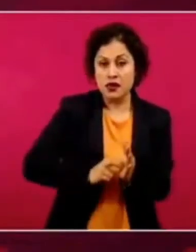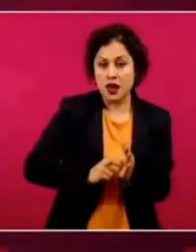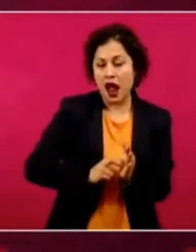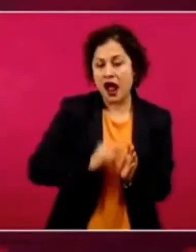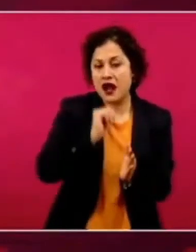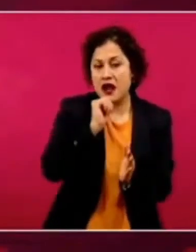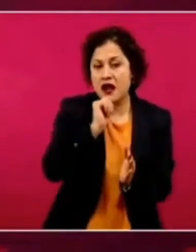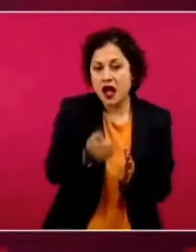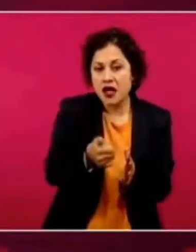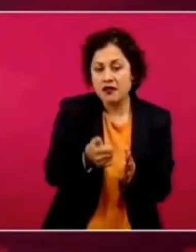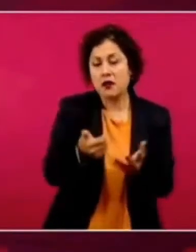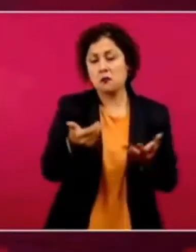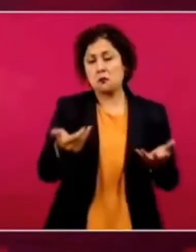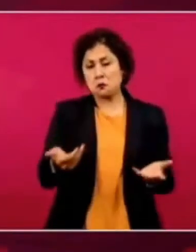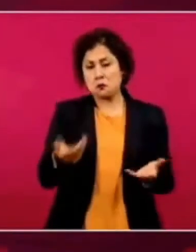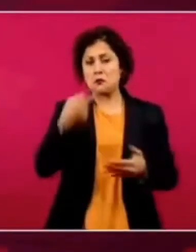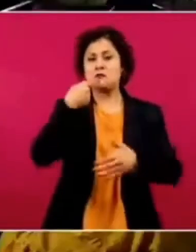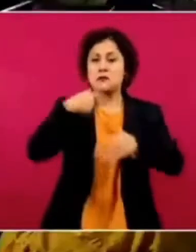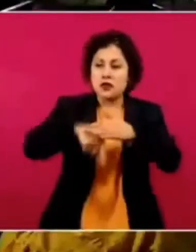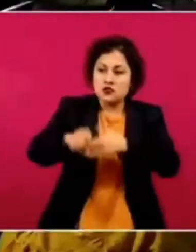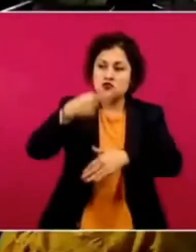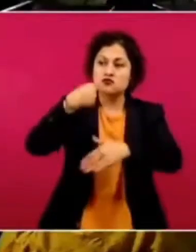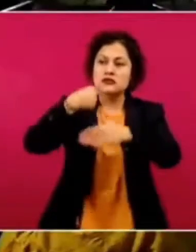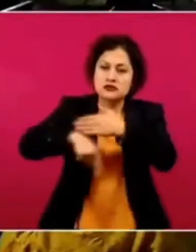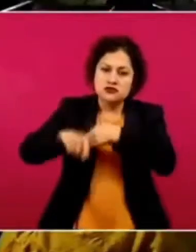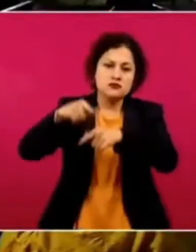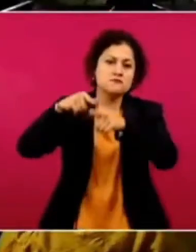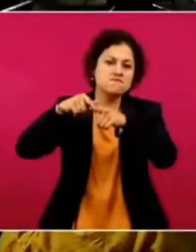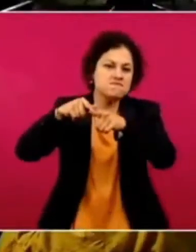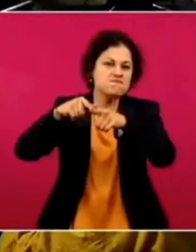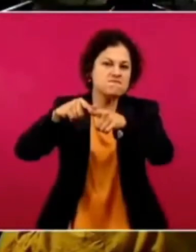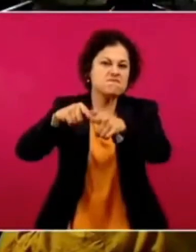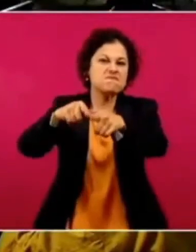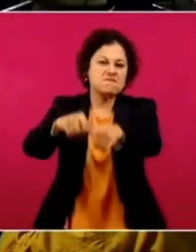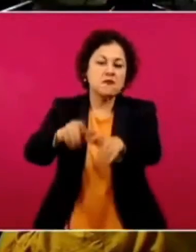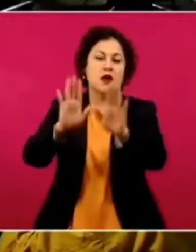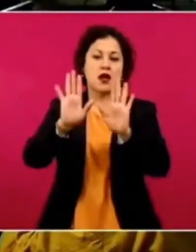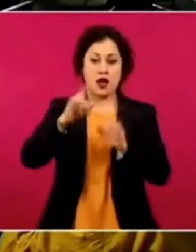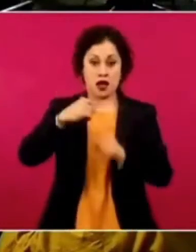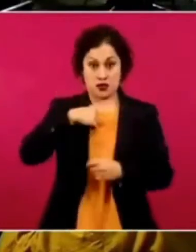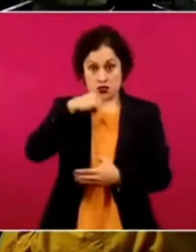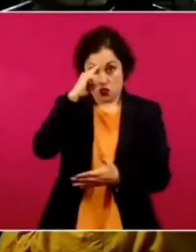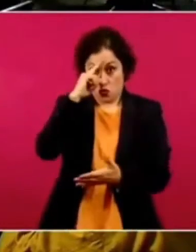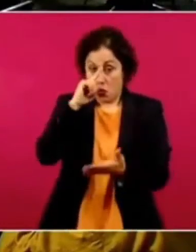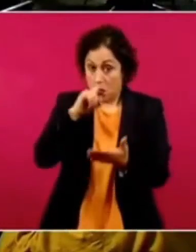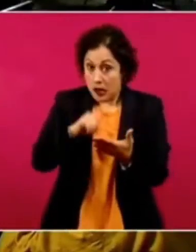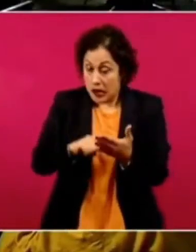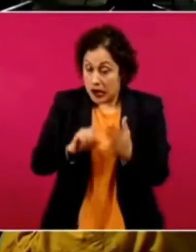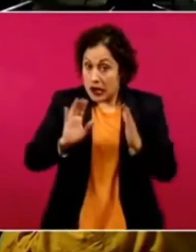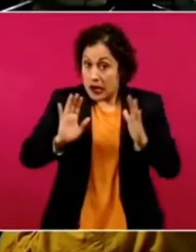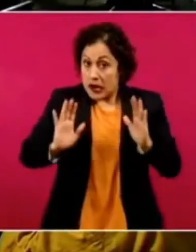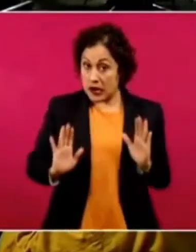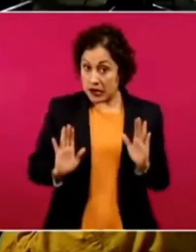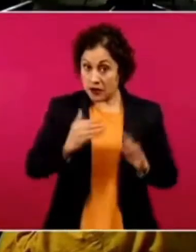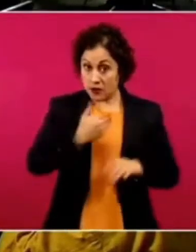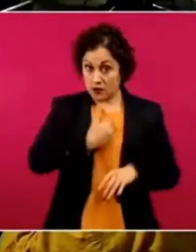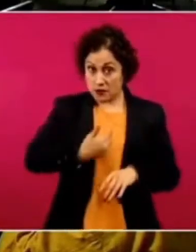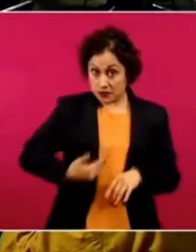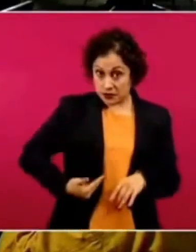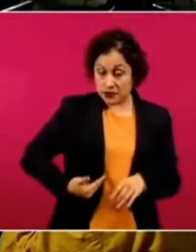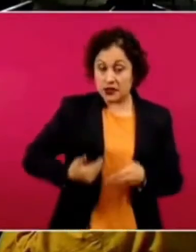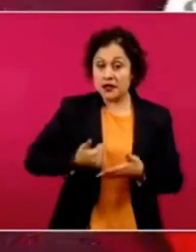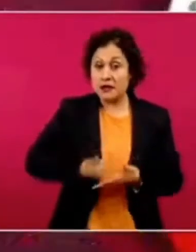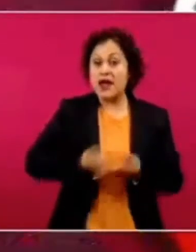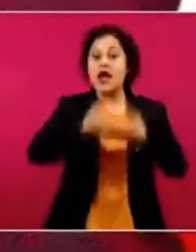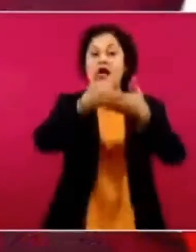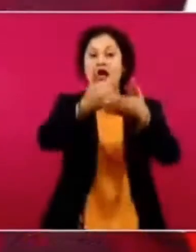denuncia. ¿Y por qué pienso que el Ejecutivo podría ayudar? Primero,